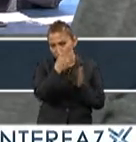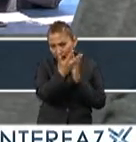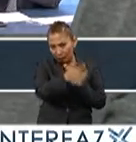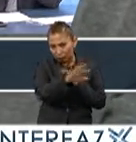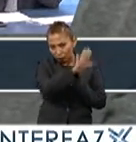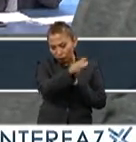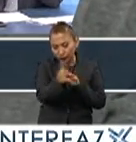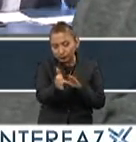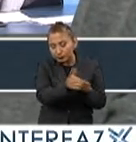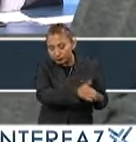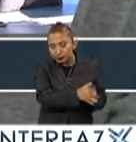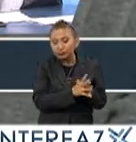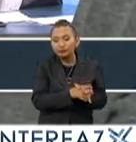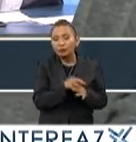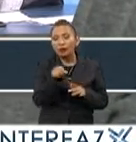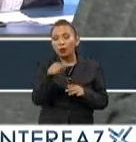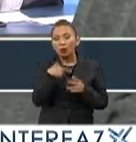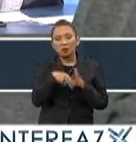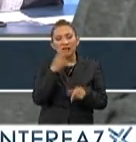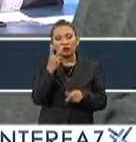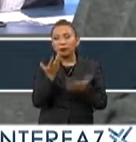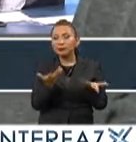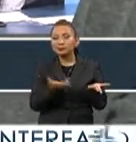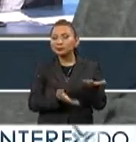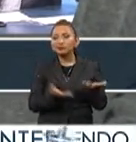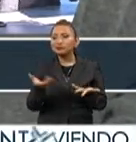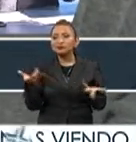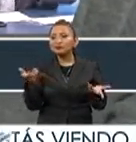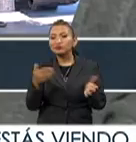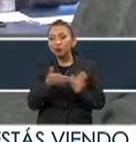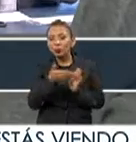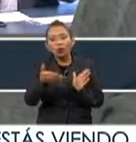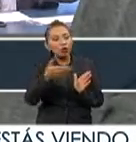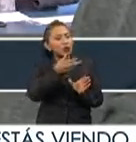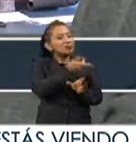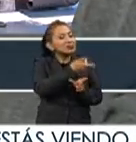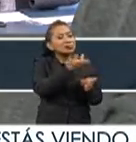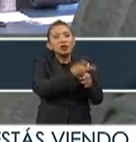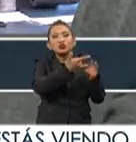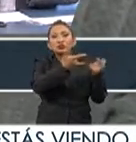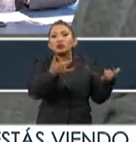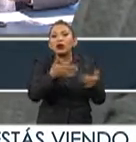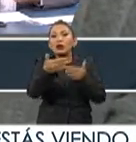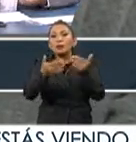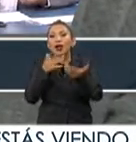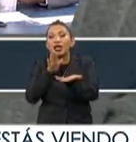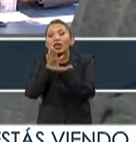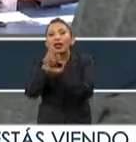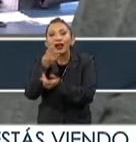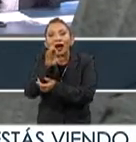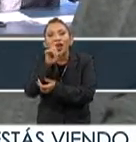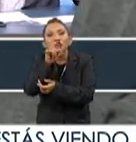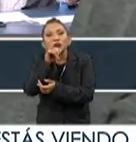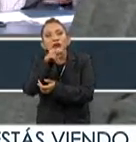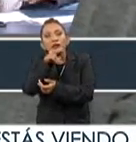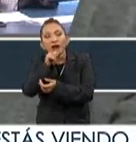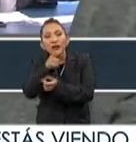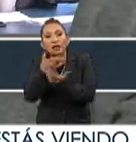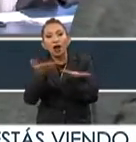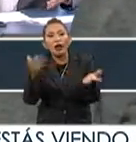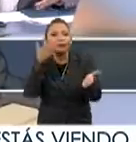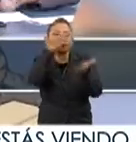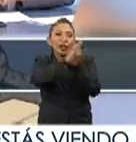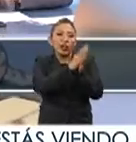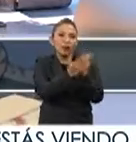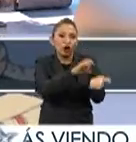2010, quedó un vacío, ¿no? Quedó esa permanencia de Carlos Monsiváis. Para acercarse a Carlos Monsiváis, pues había que ir a